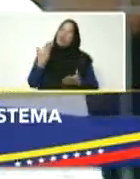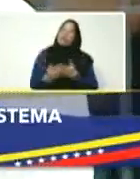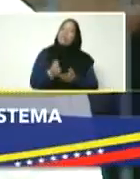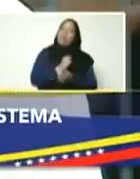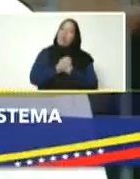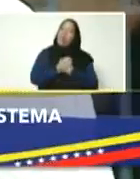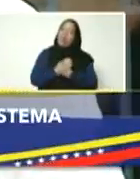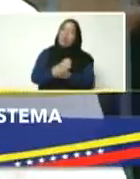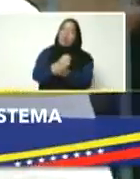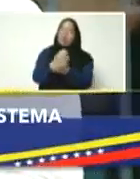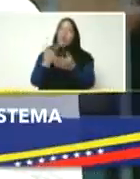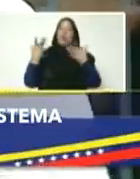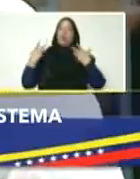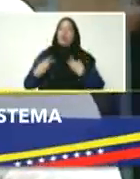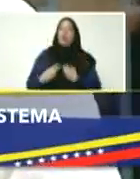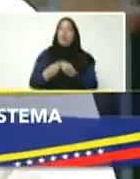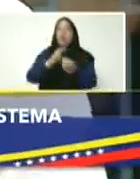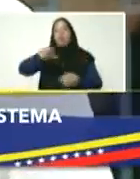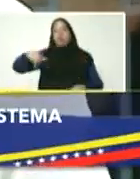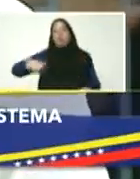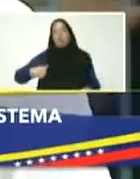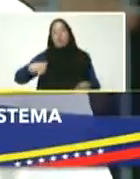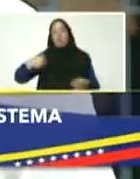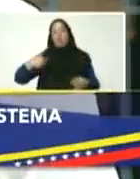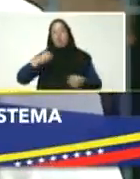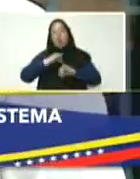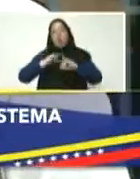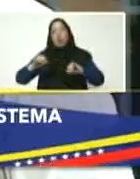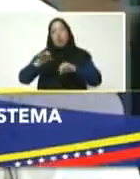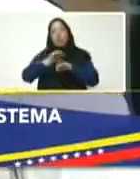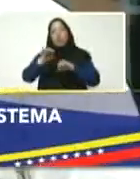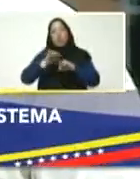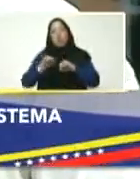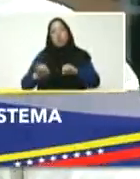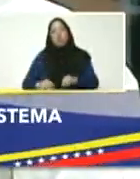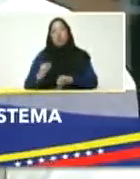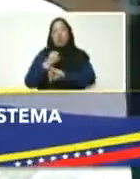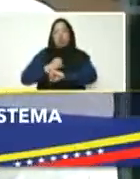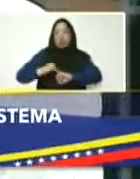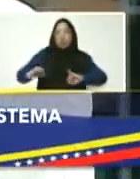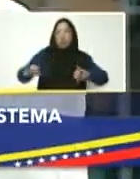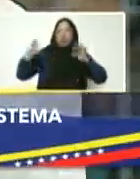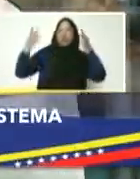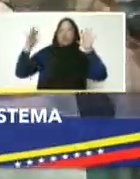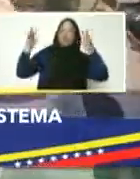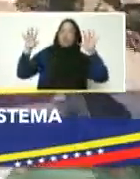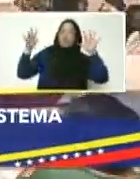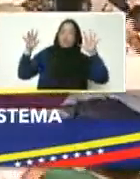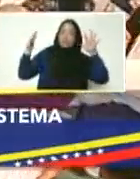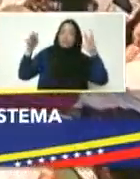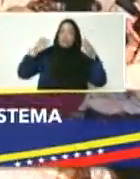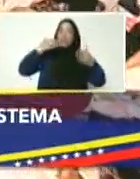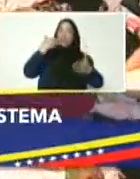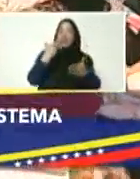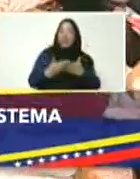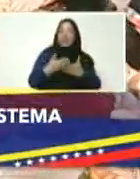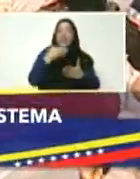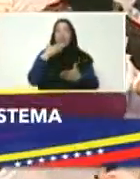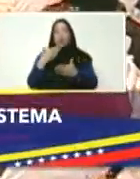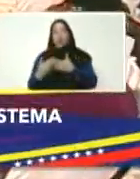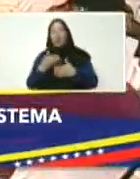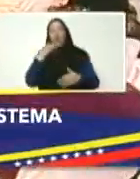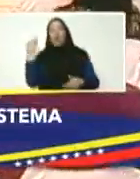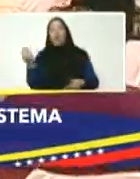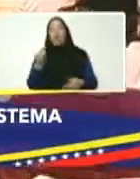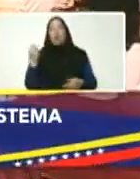amor, tanto acompañamiento para con nuestro pueblo heroico del municipio Independencia. Bueno, vale. Gracias, Rainer. La juventud